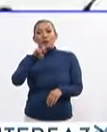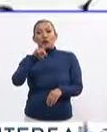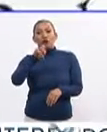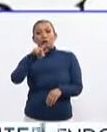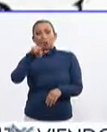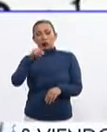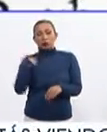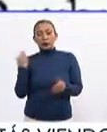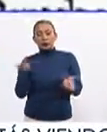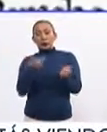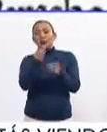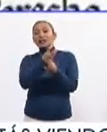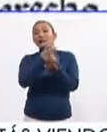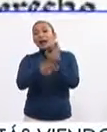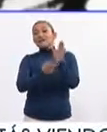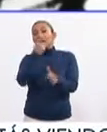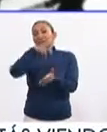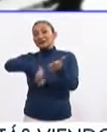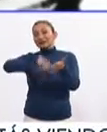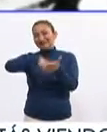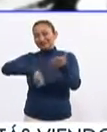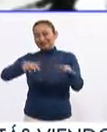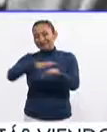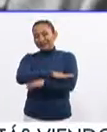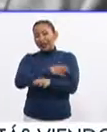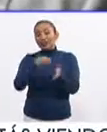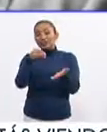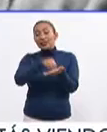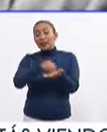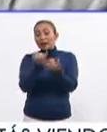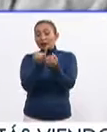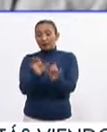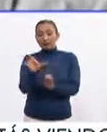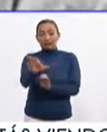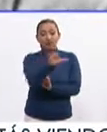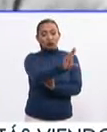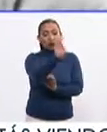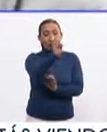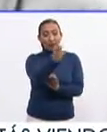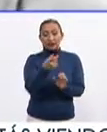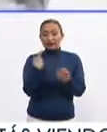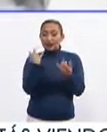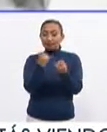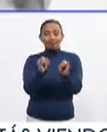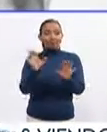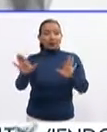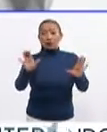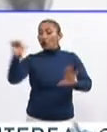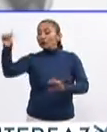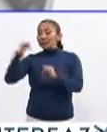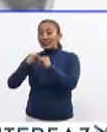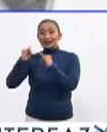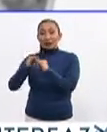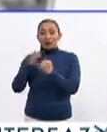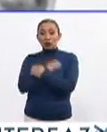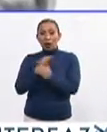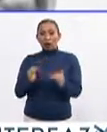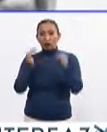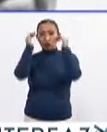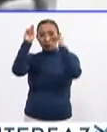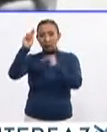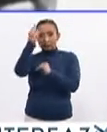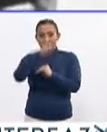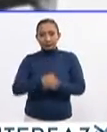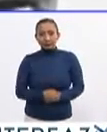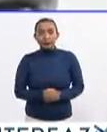Portillo, se presentó la tercera reforma que establecía dotar de autonomía a las universidades y a las demás instituciones de educación